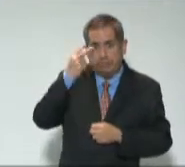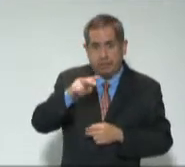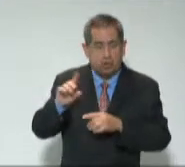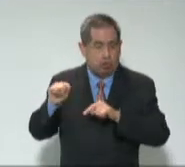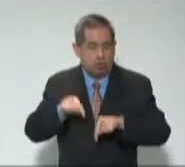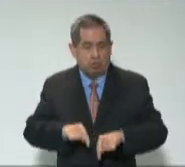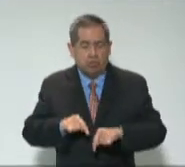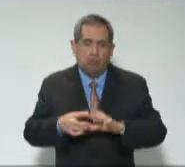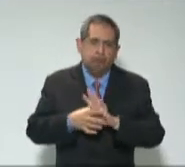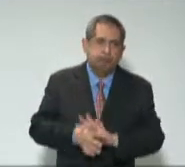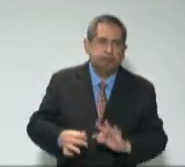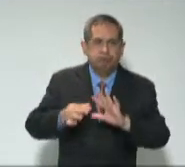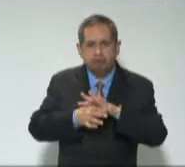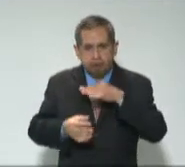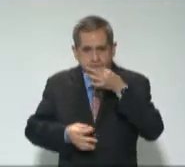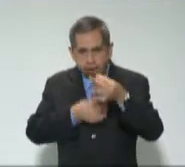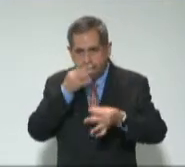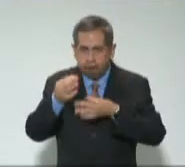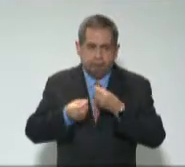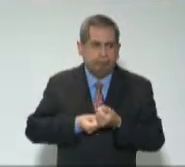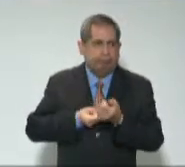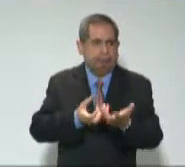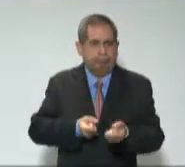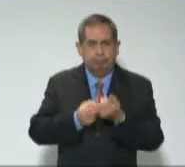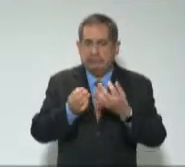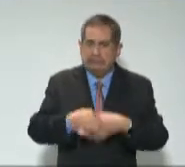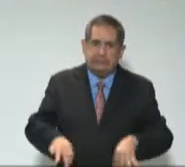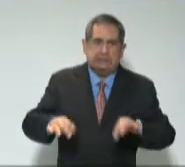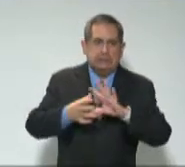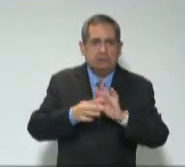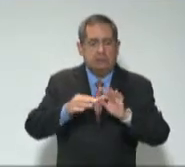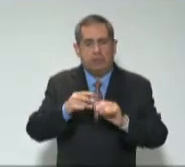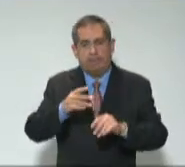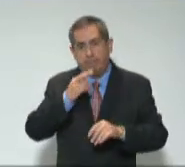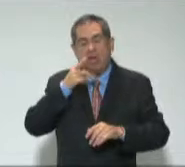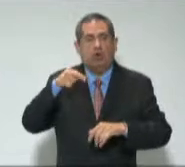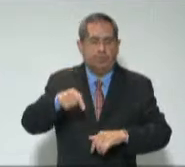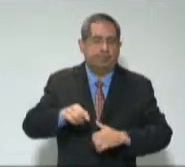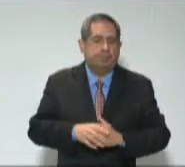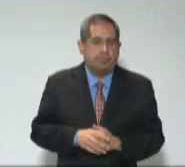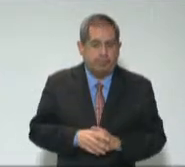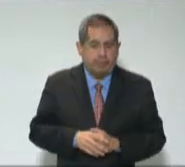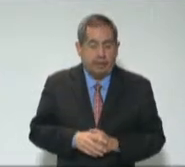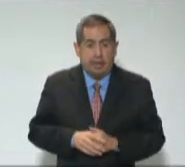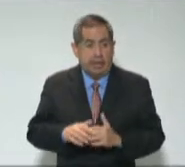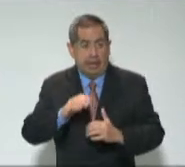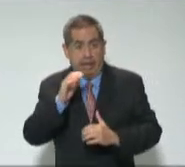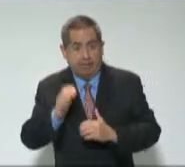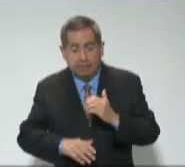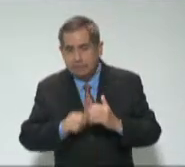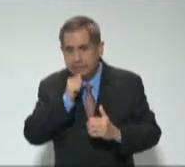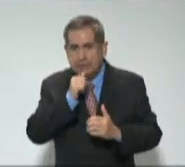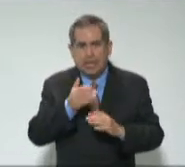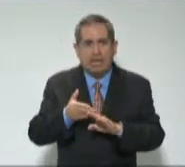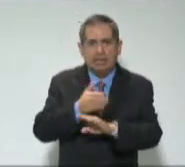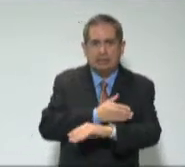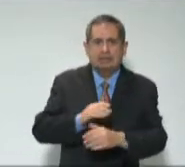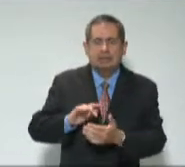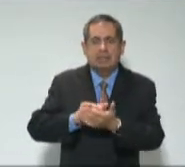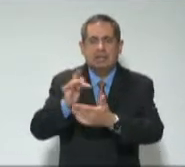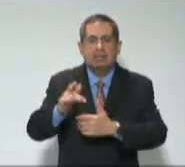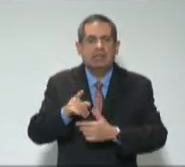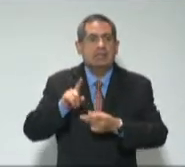habernos dejado estas aportaciones valiosas precisas y oportunas y antes de continuar Quiero agradecer que